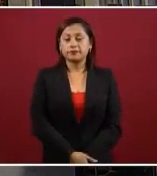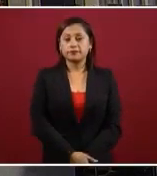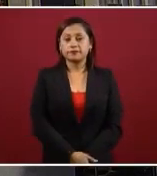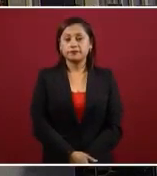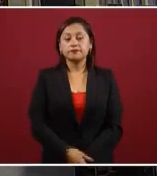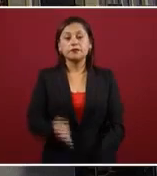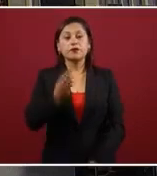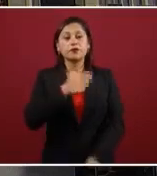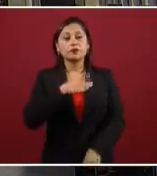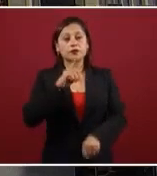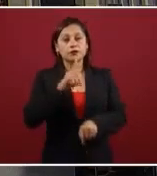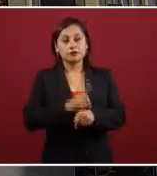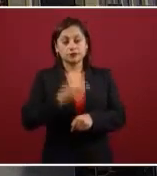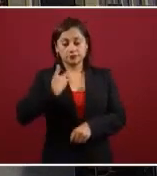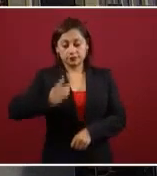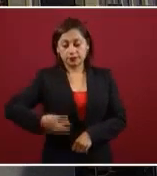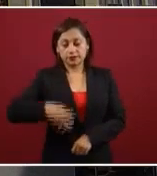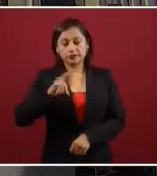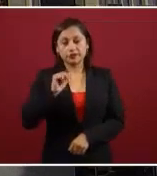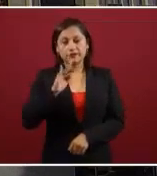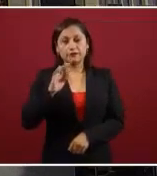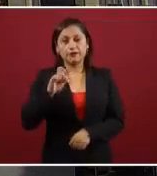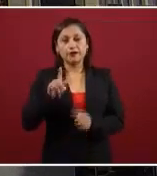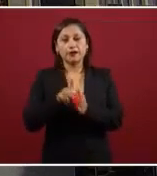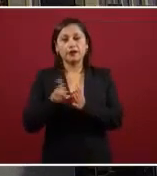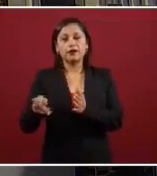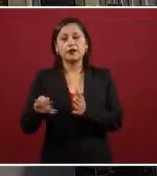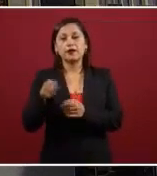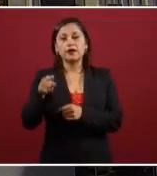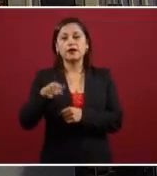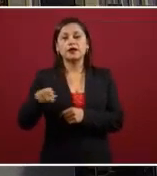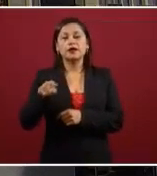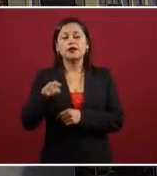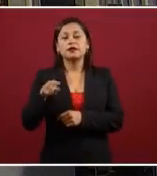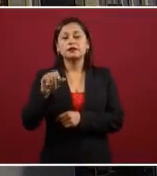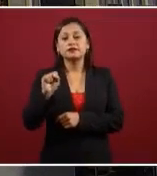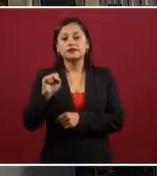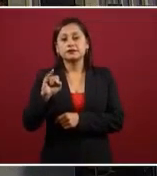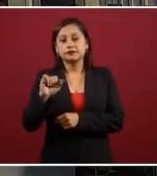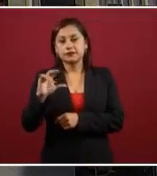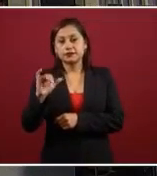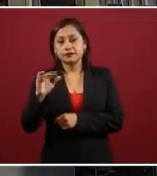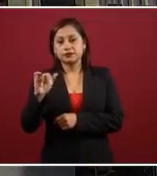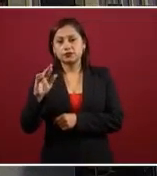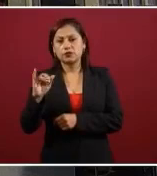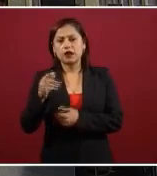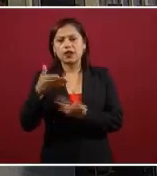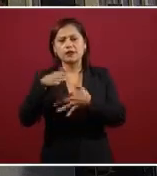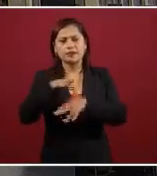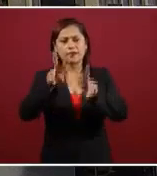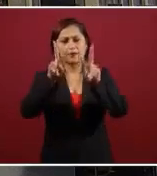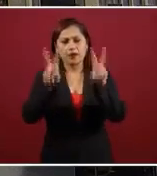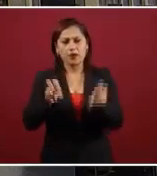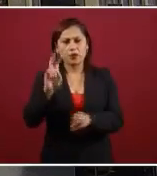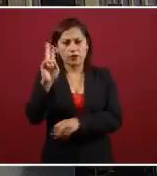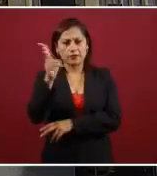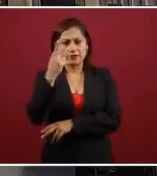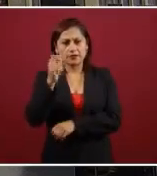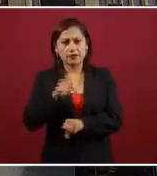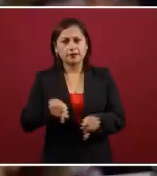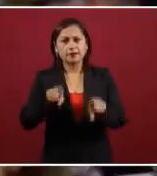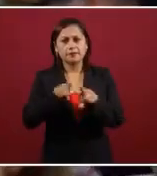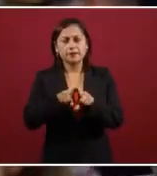Buenos días, presidente. Rafael Herrera, corresponsal de Sin Censura. Solamente para hablar sobre este tema de la universidad, se van a afectar